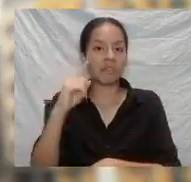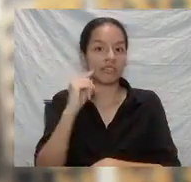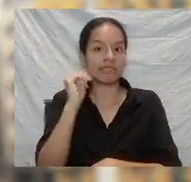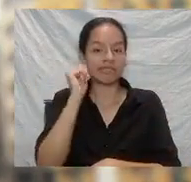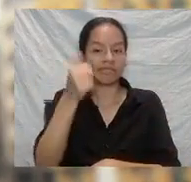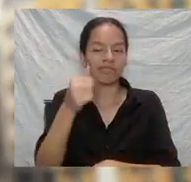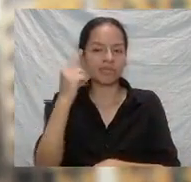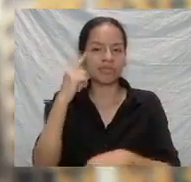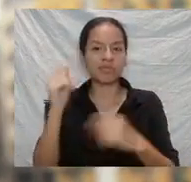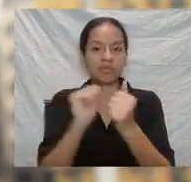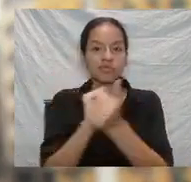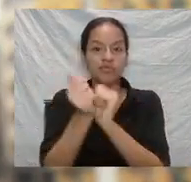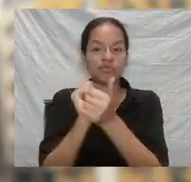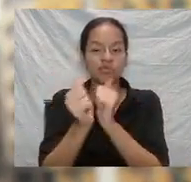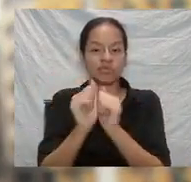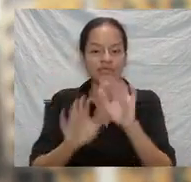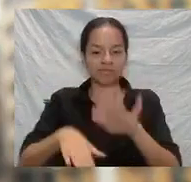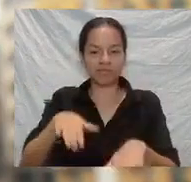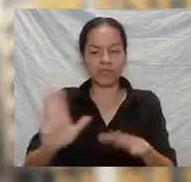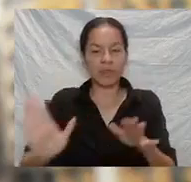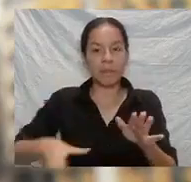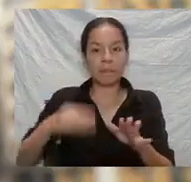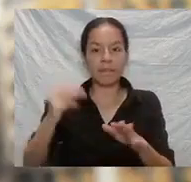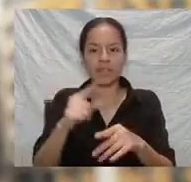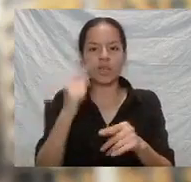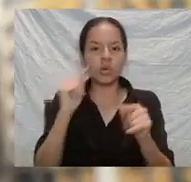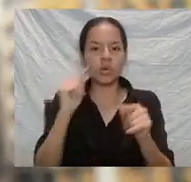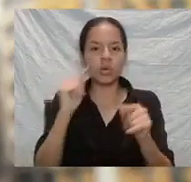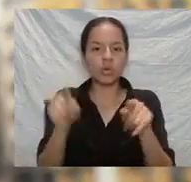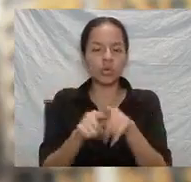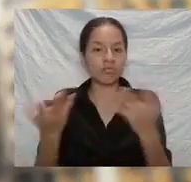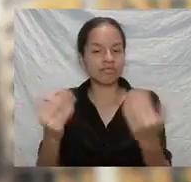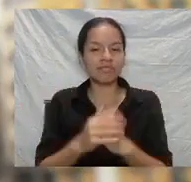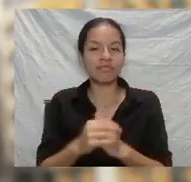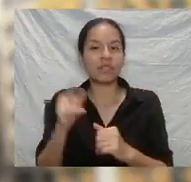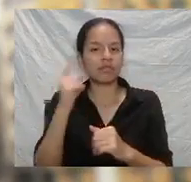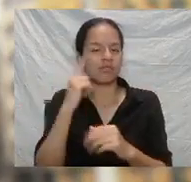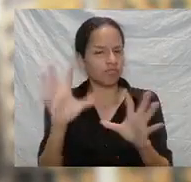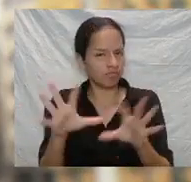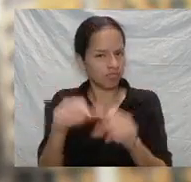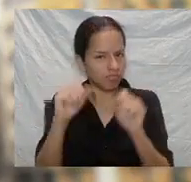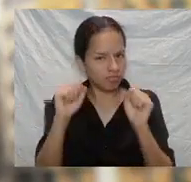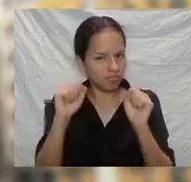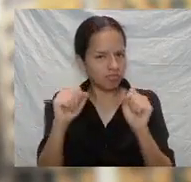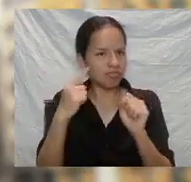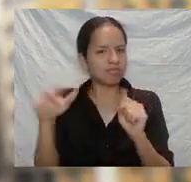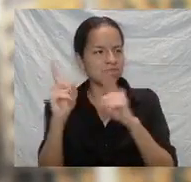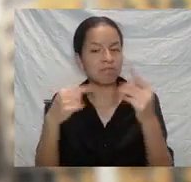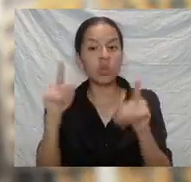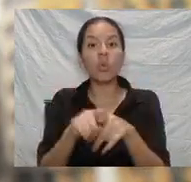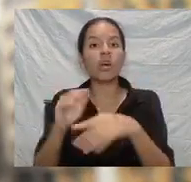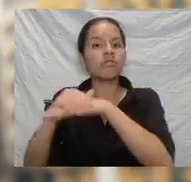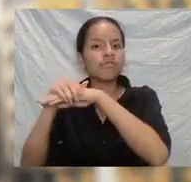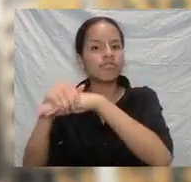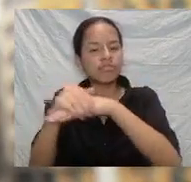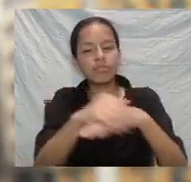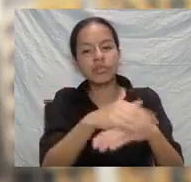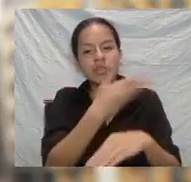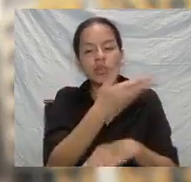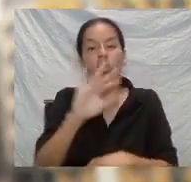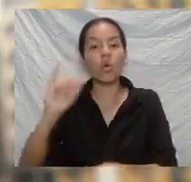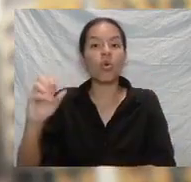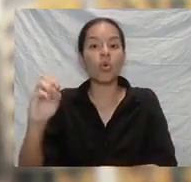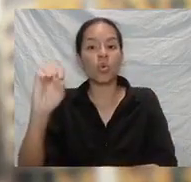cannes de nuestras mascotas aprovechando vecinos para saludar a esta hora de la mañana a jose manuel quispe